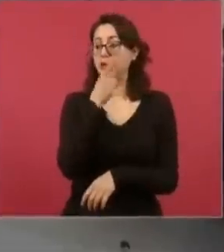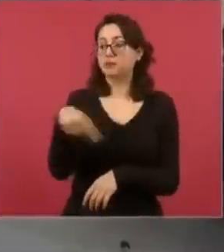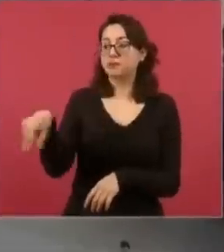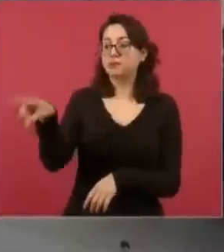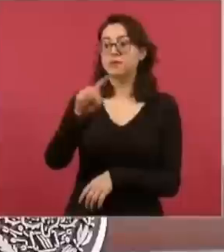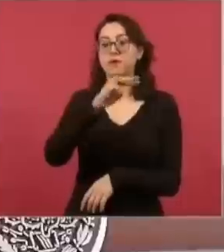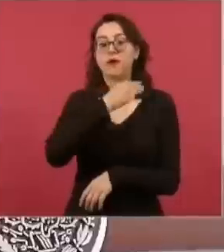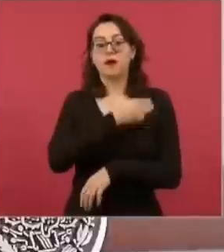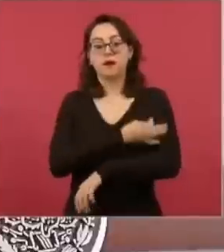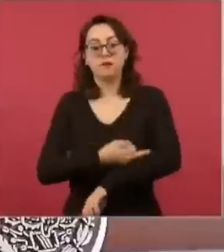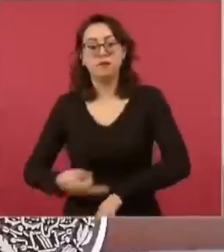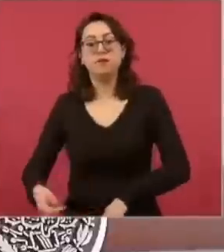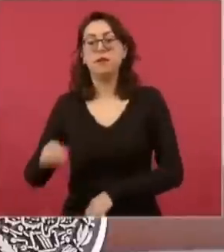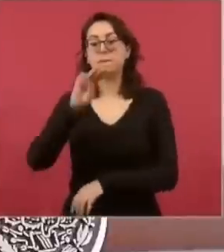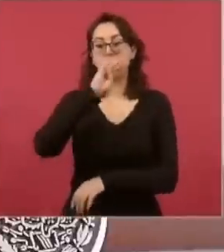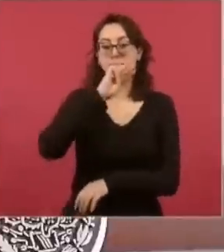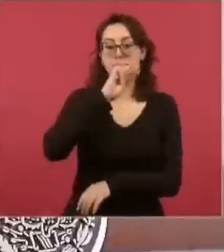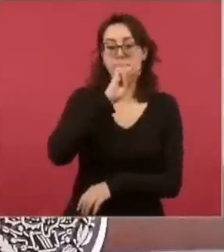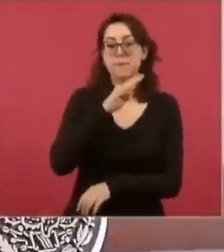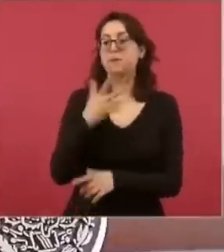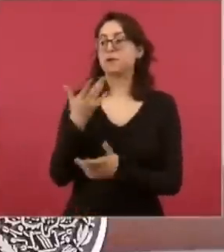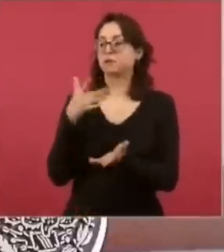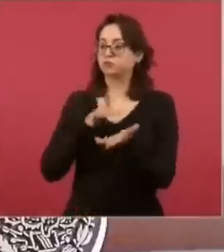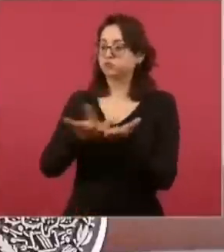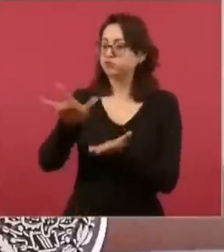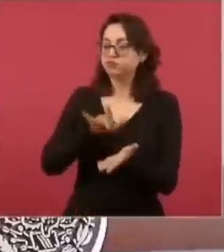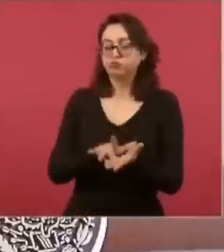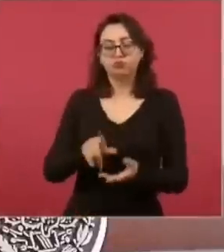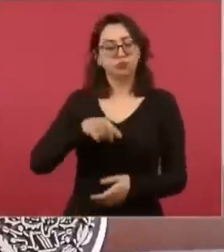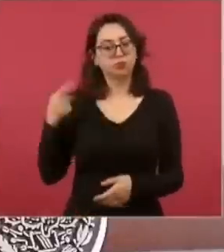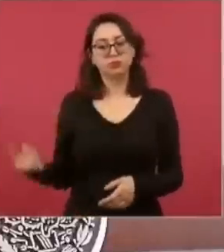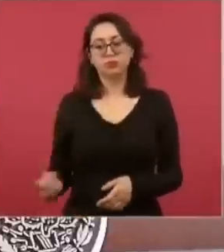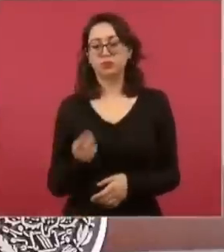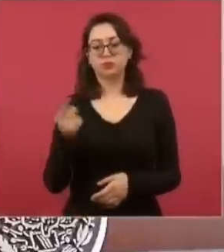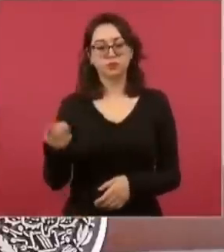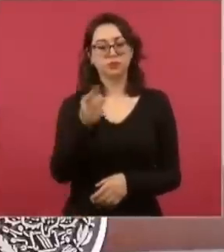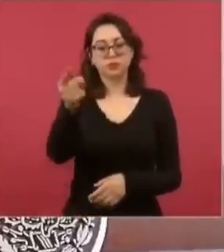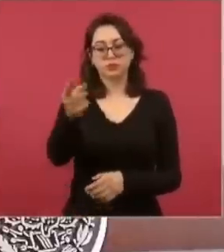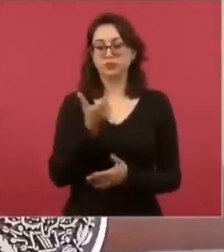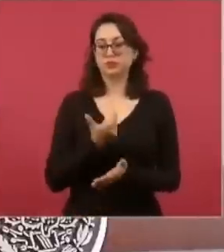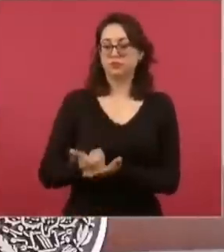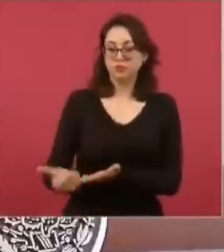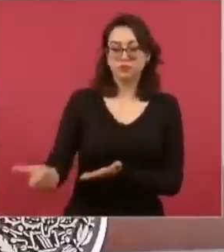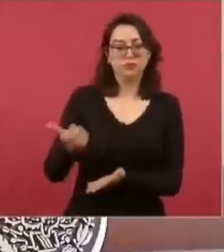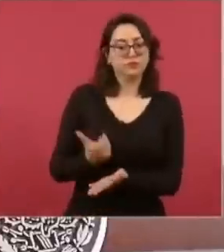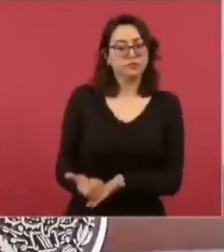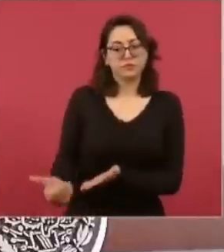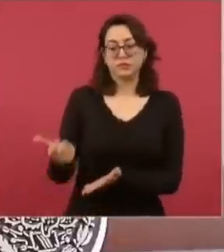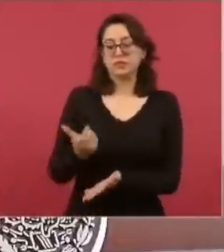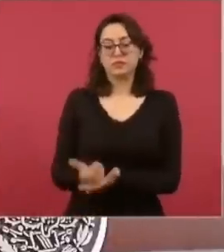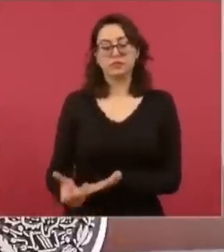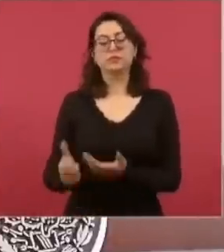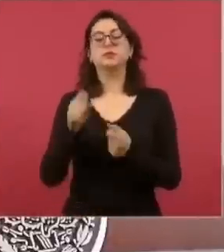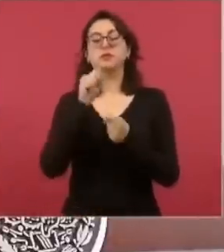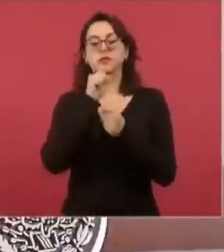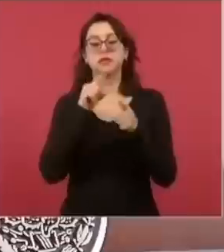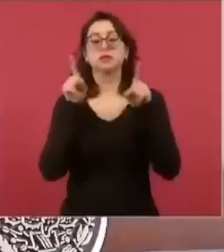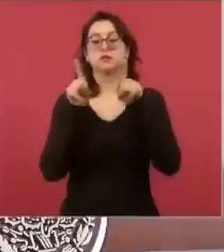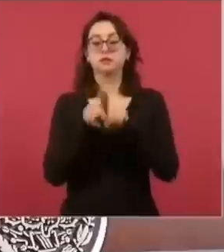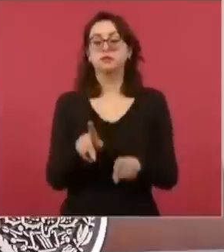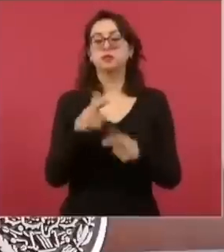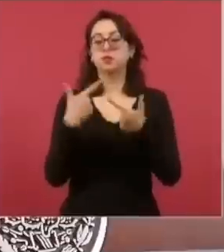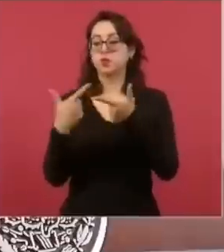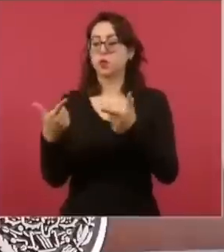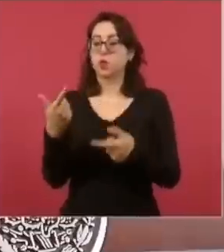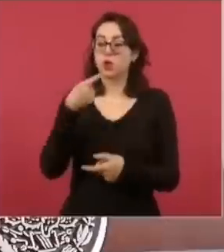madres adultas y también para afectados con las medidas económicas equivalentes de manera universal para